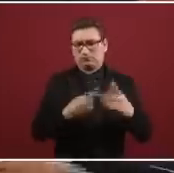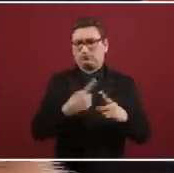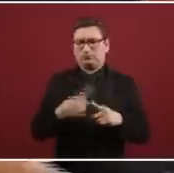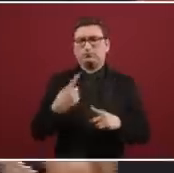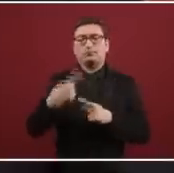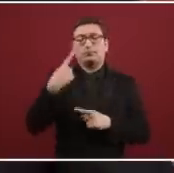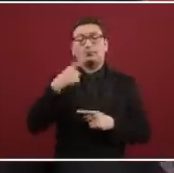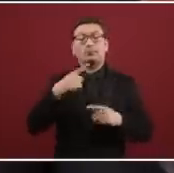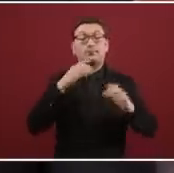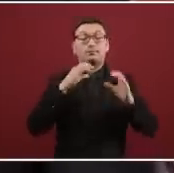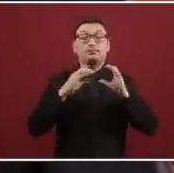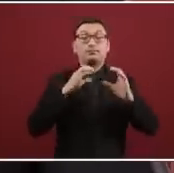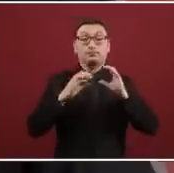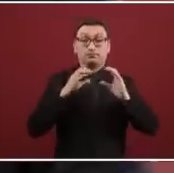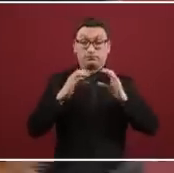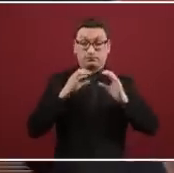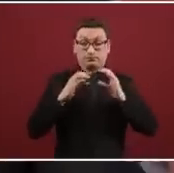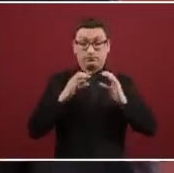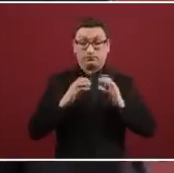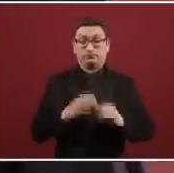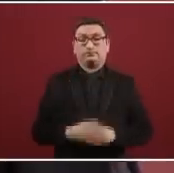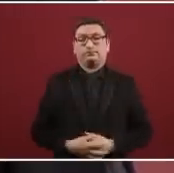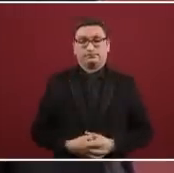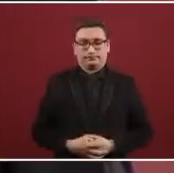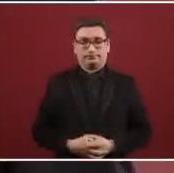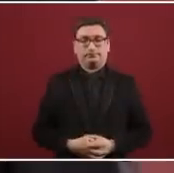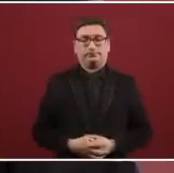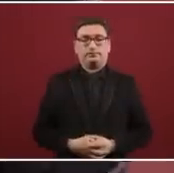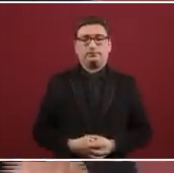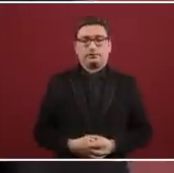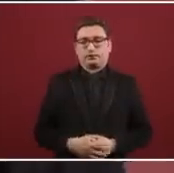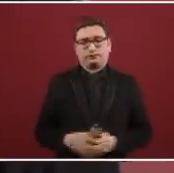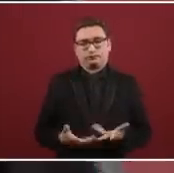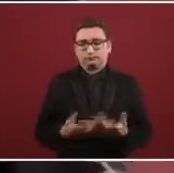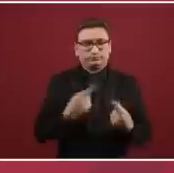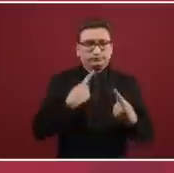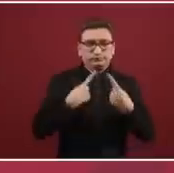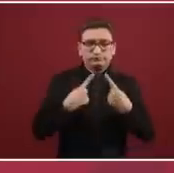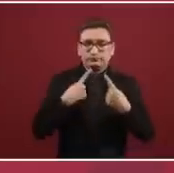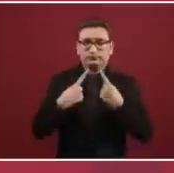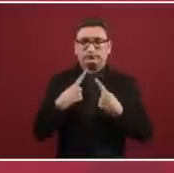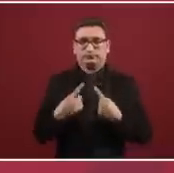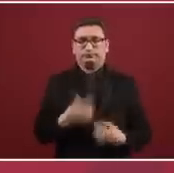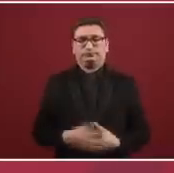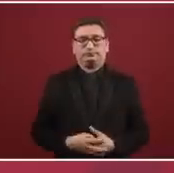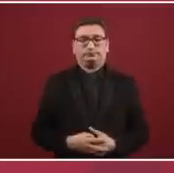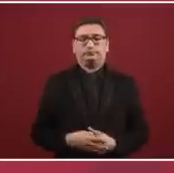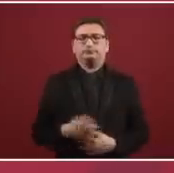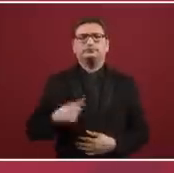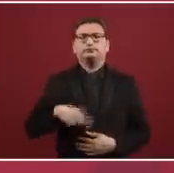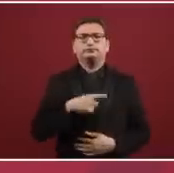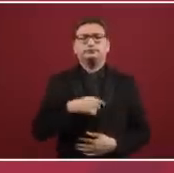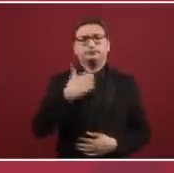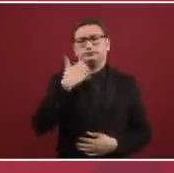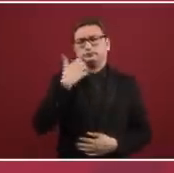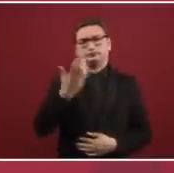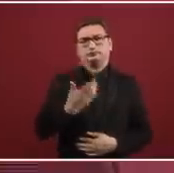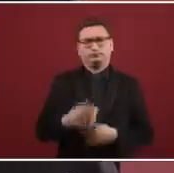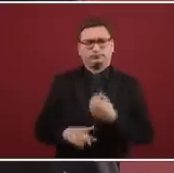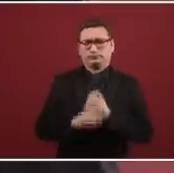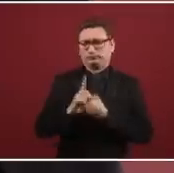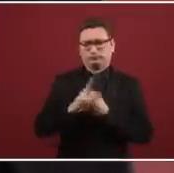haya comunicación, que haya diálogo. O sea, no queremos confrontación, lo dije